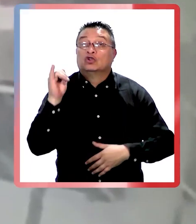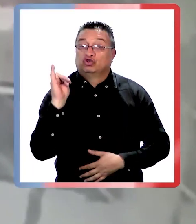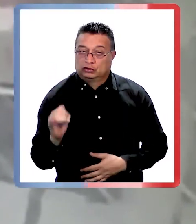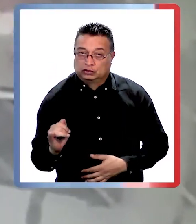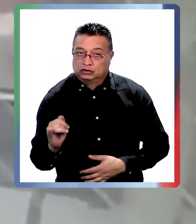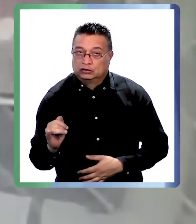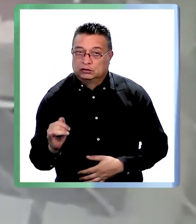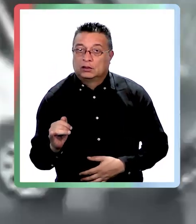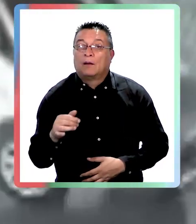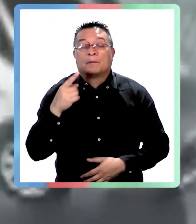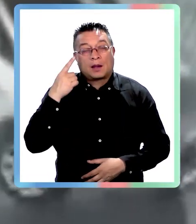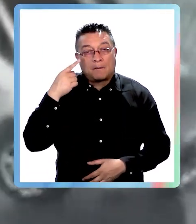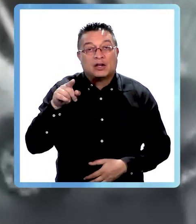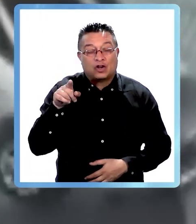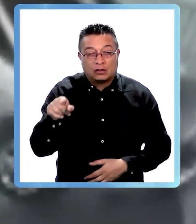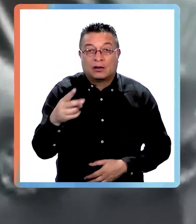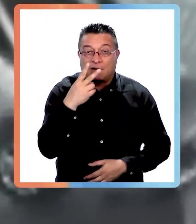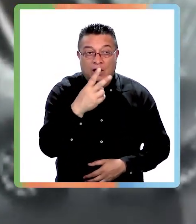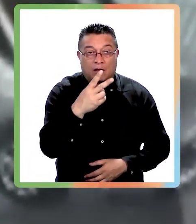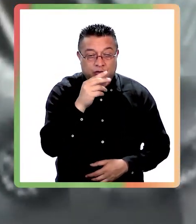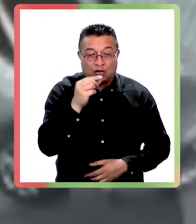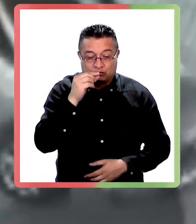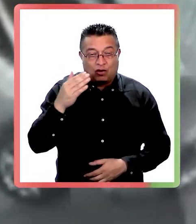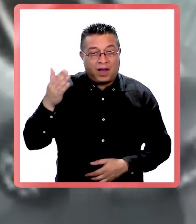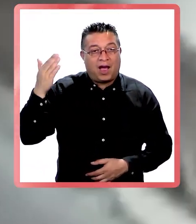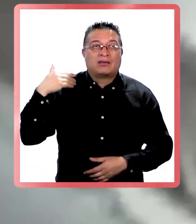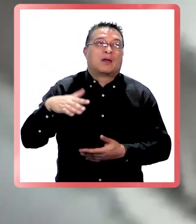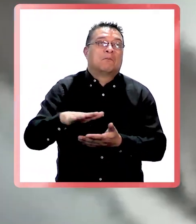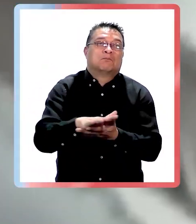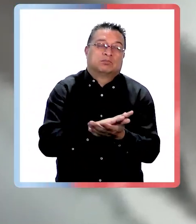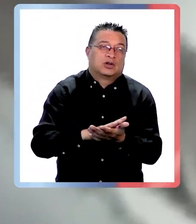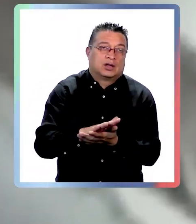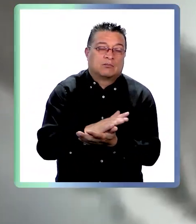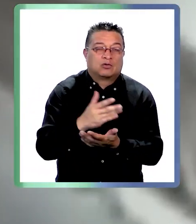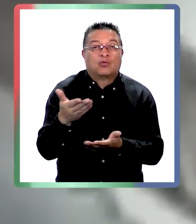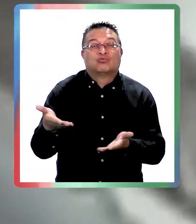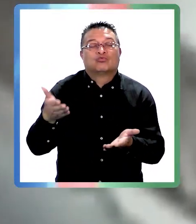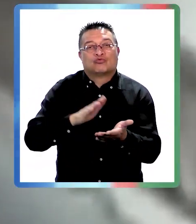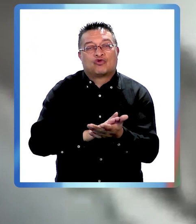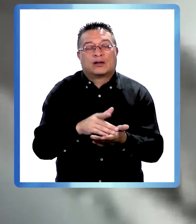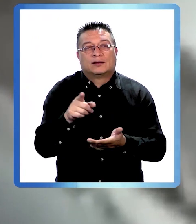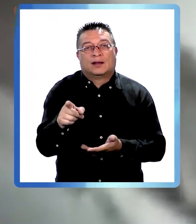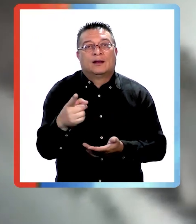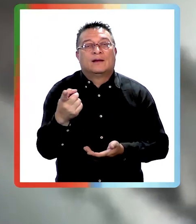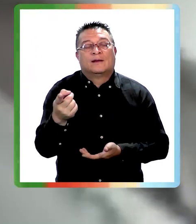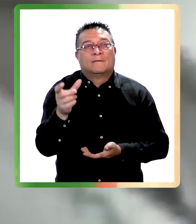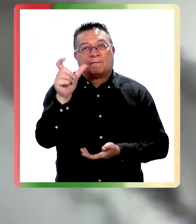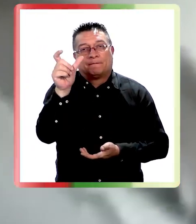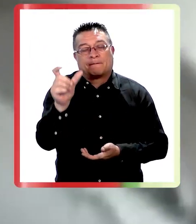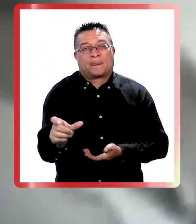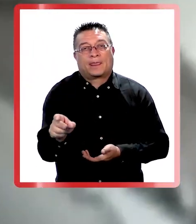¿no es cierto? O sea, estos casos que hemos observado en el último tiempo, por ejemplo, como la muerte